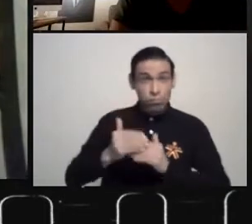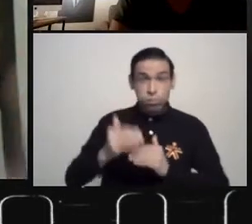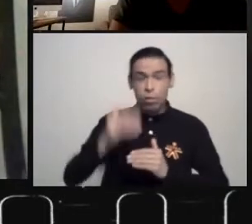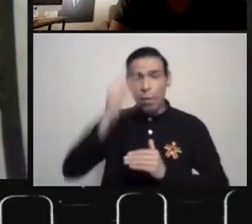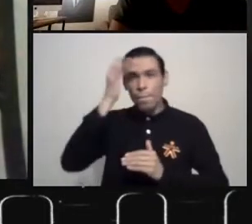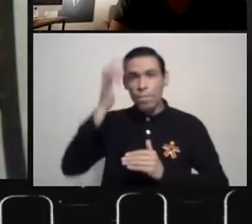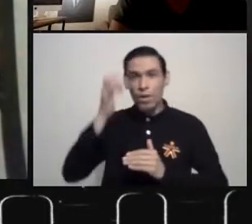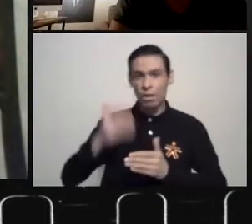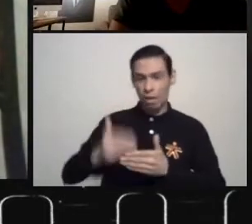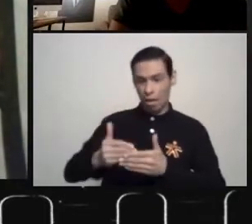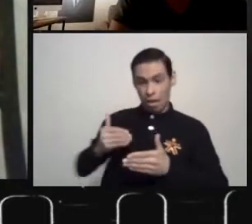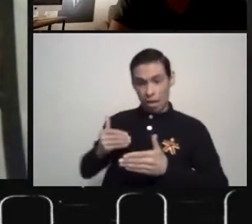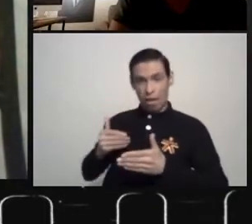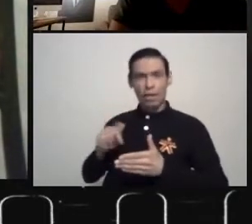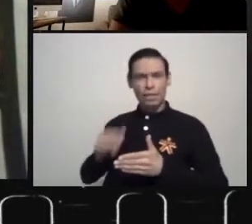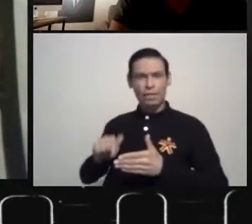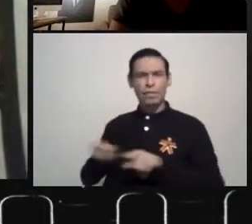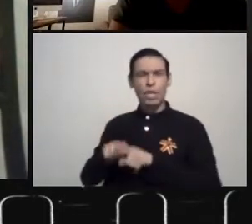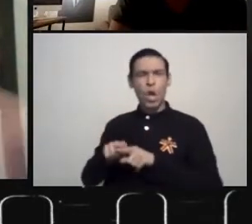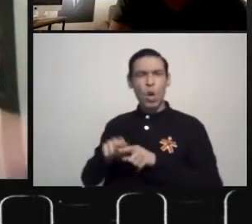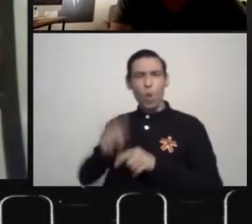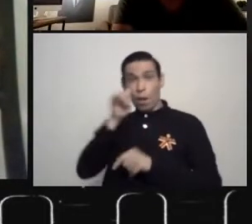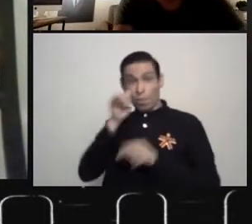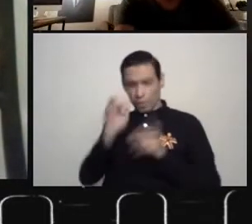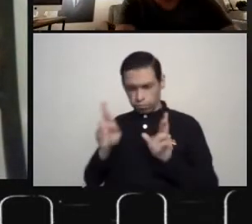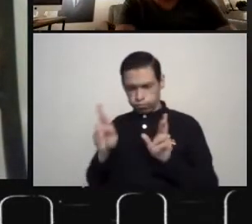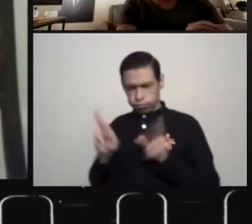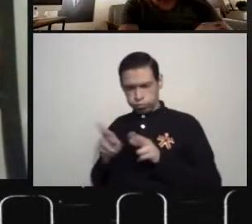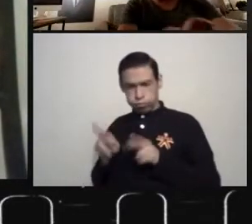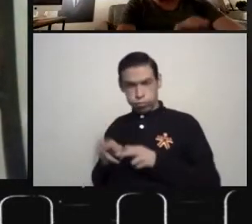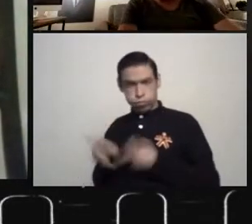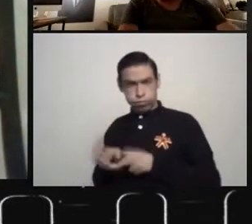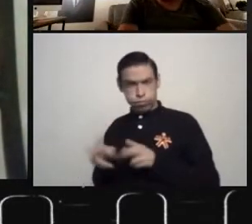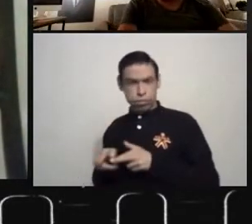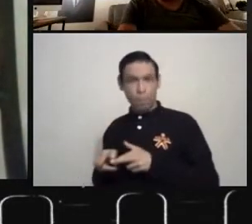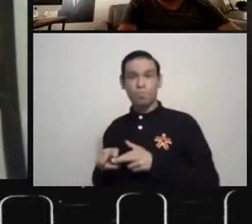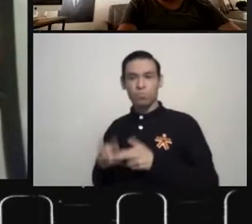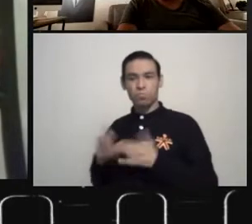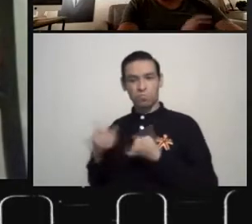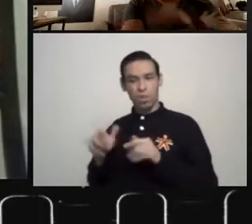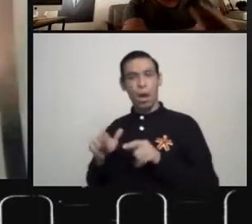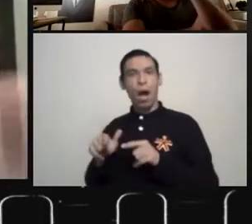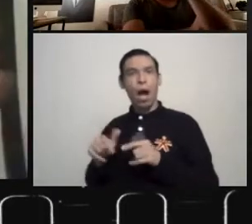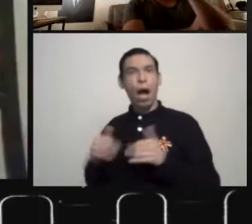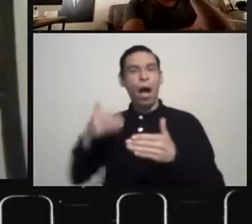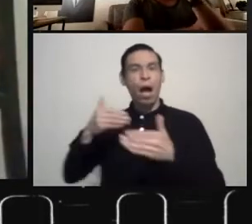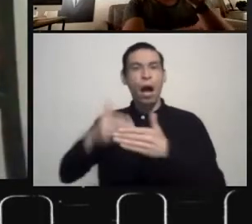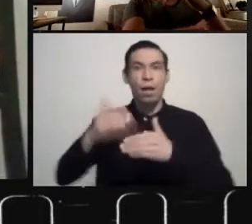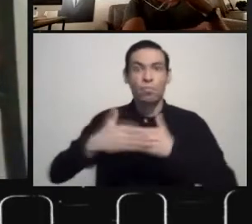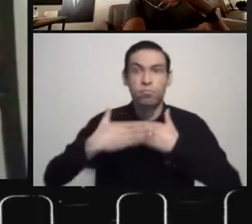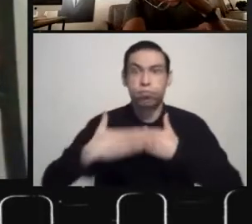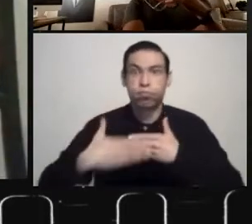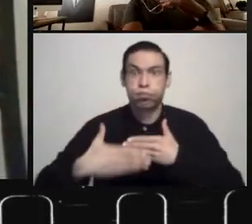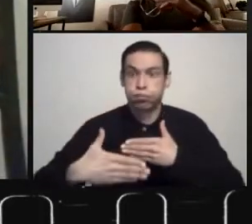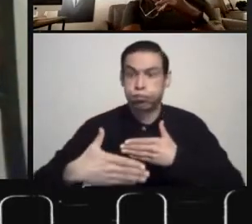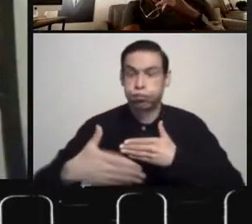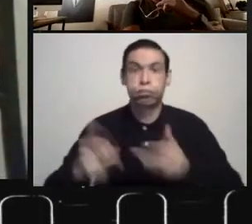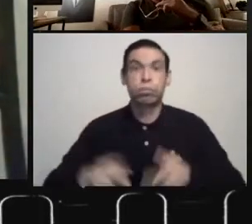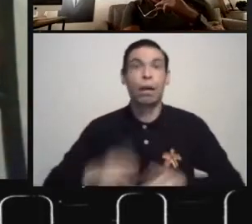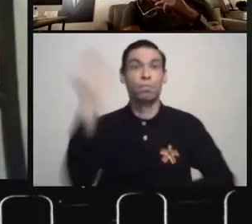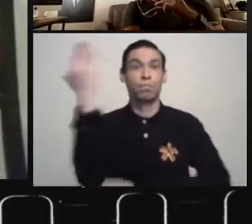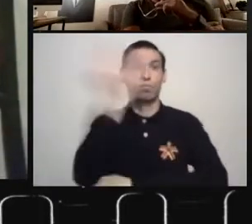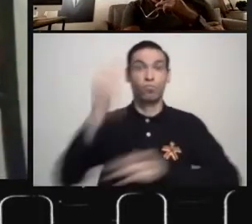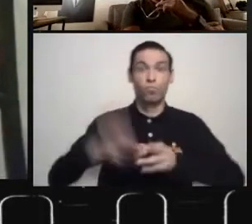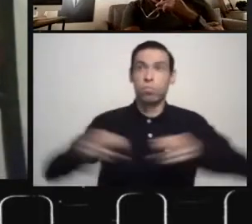finalmente se vieron, digamos, como una gratificación con la película. Estuvo en el Festival de Cine de Varsovia, se lanzó